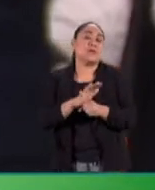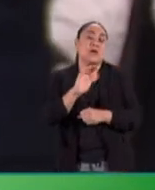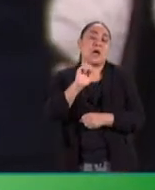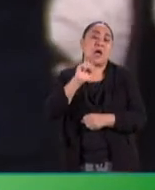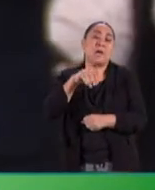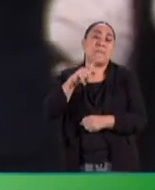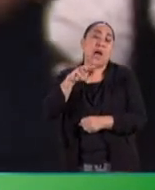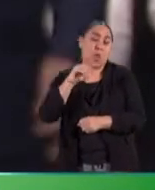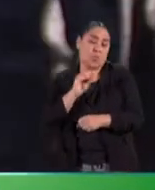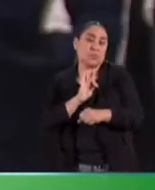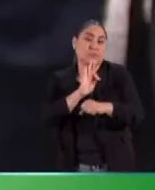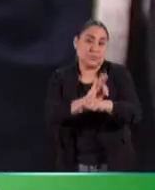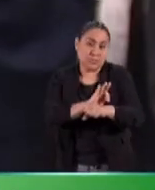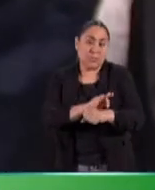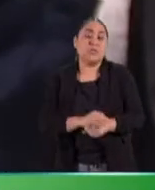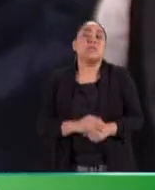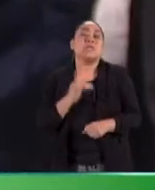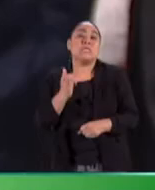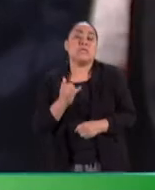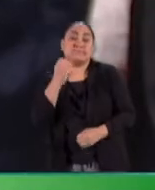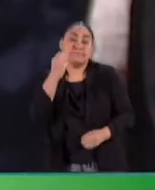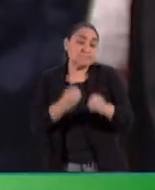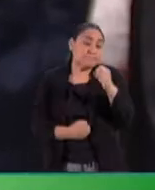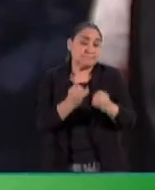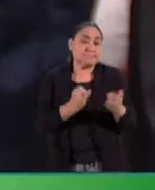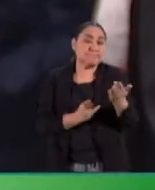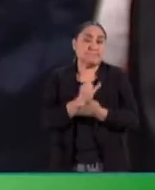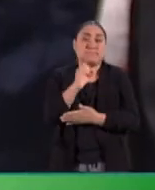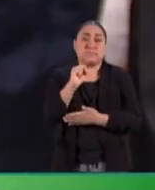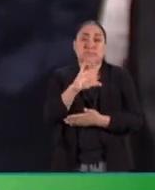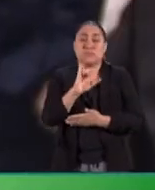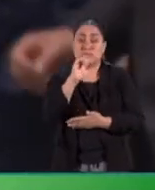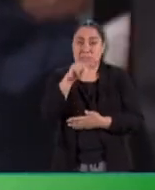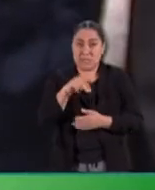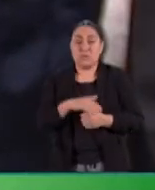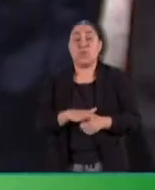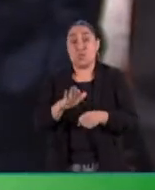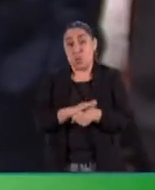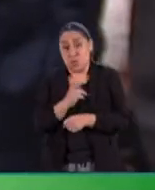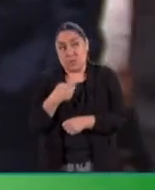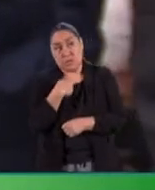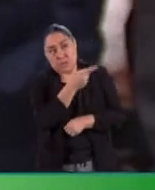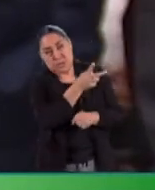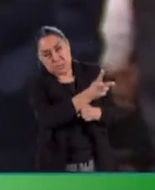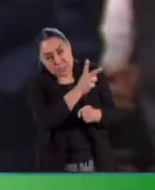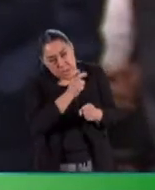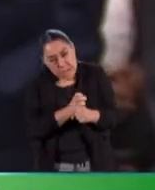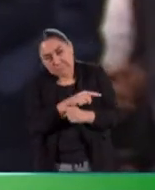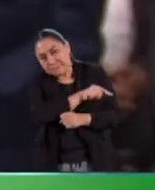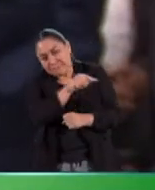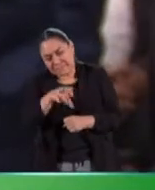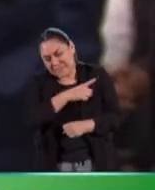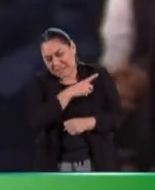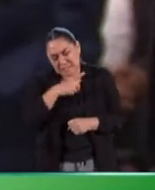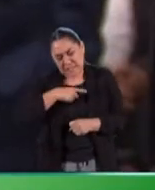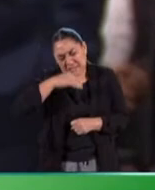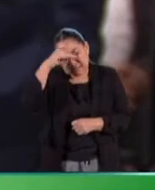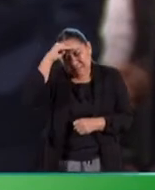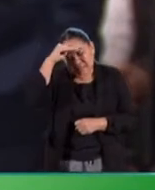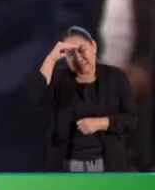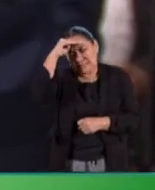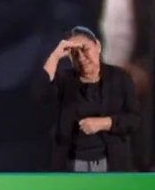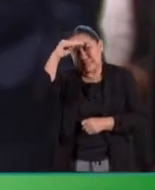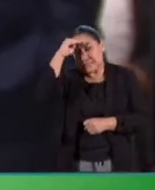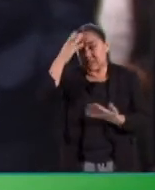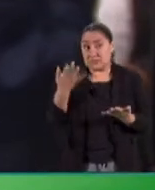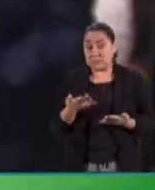fallos emblemáticos de la suprema corte de justicia es por eso que les exhorto a hacer una reflexión profunda no solamente